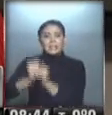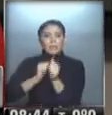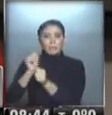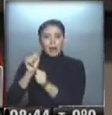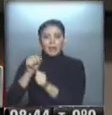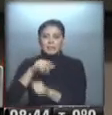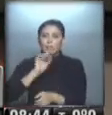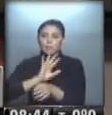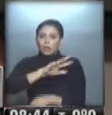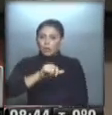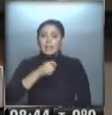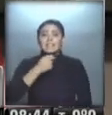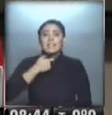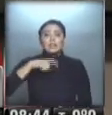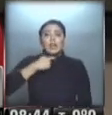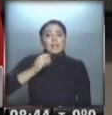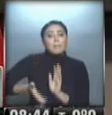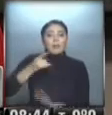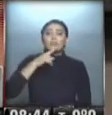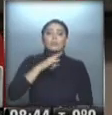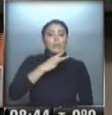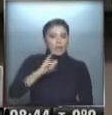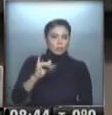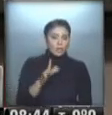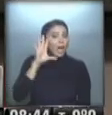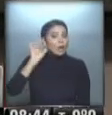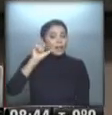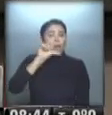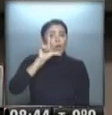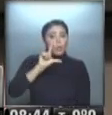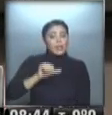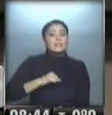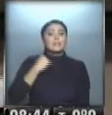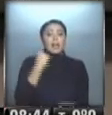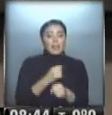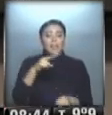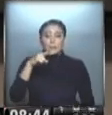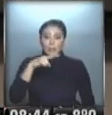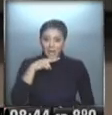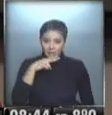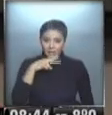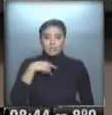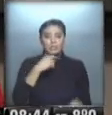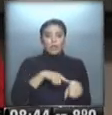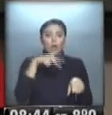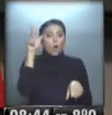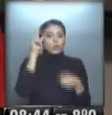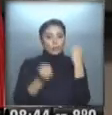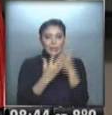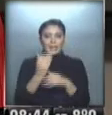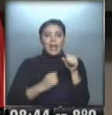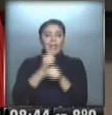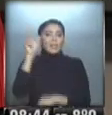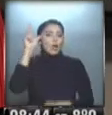bolsillo y si no te quieren cobrar eso denunciarlo recuerda que estamos de lunes a viernes de 8 de la mañana a